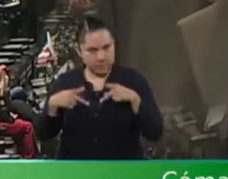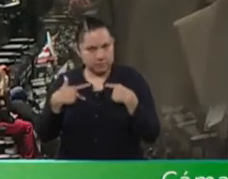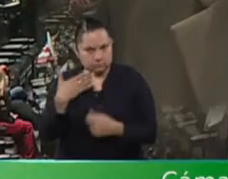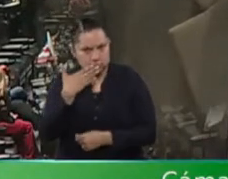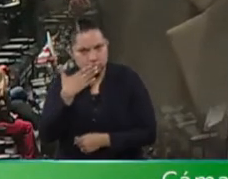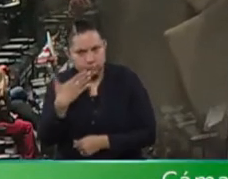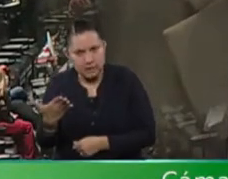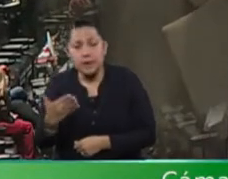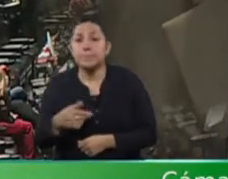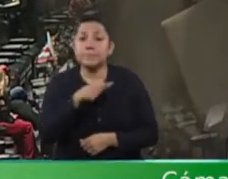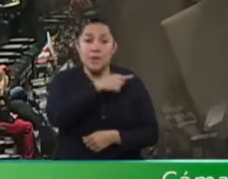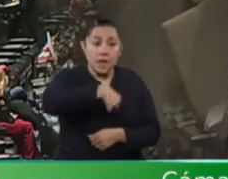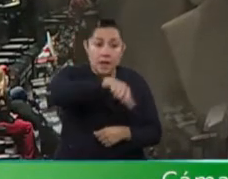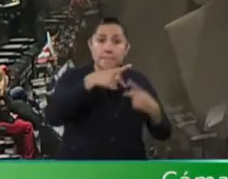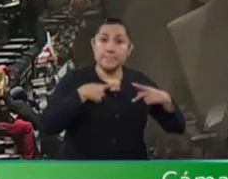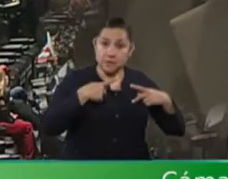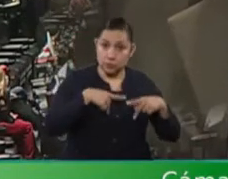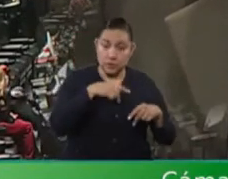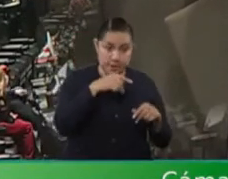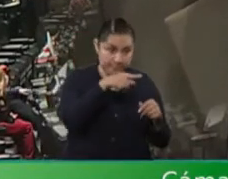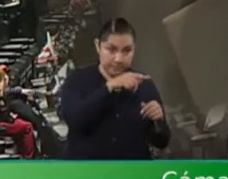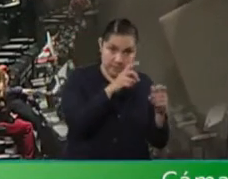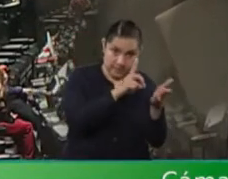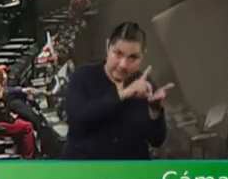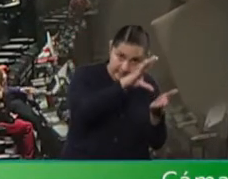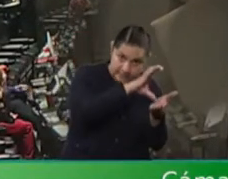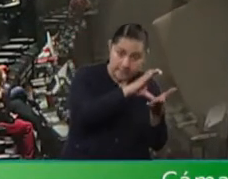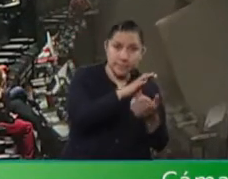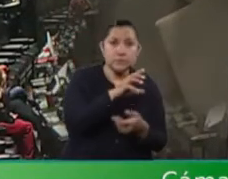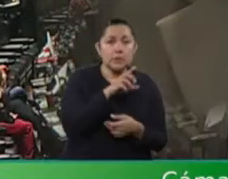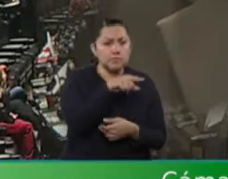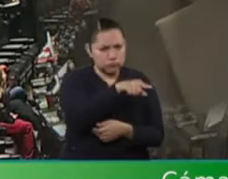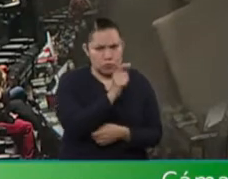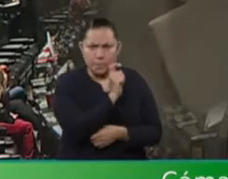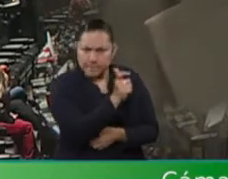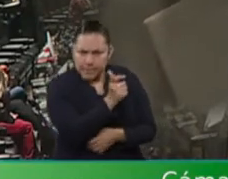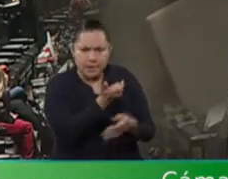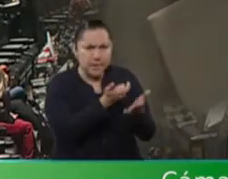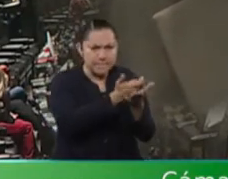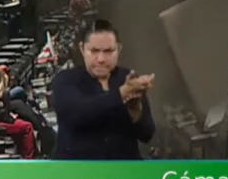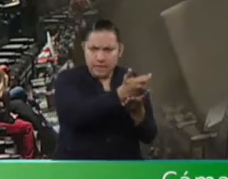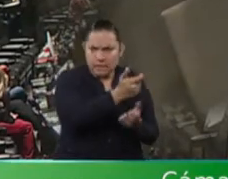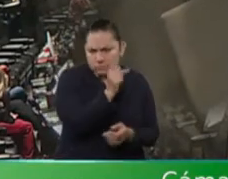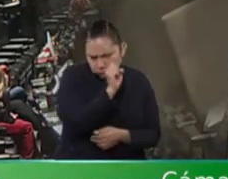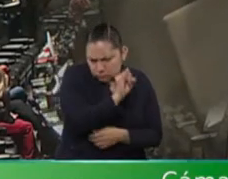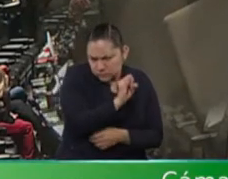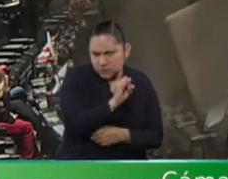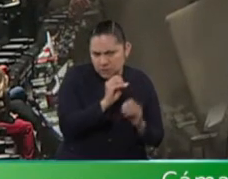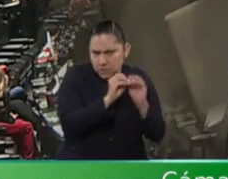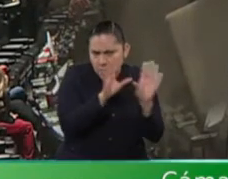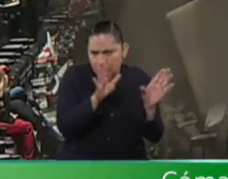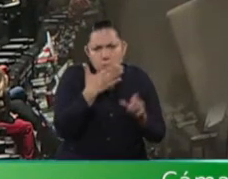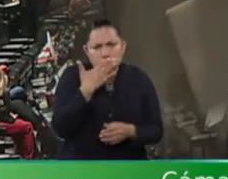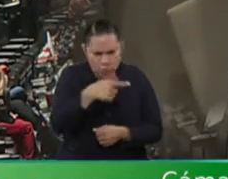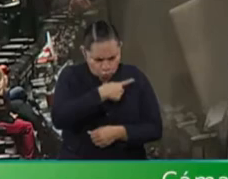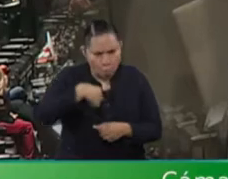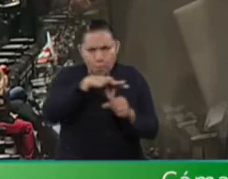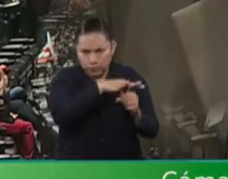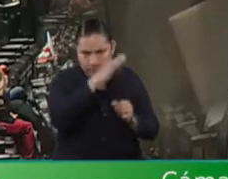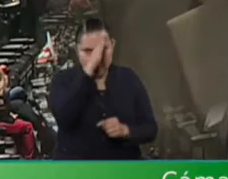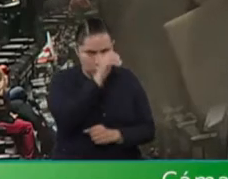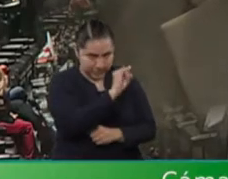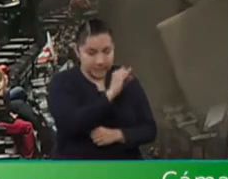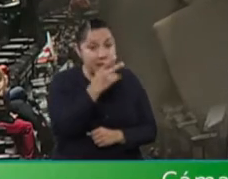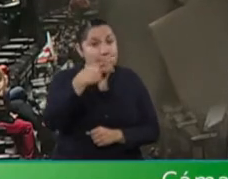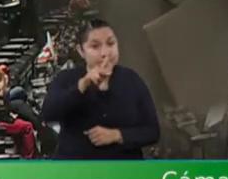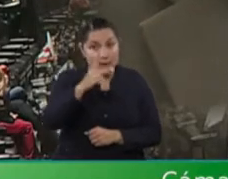con discapacidad. Votaremos a favor del dictamen. Sin embargo, en el Parlamento de Personas con Discapacidad, que